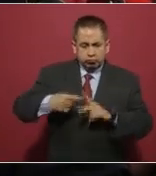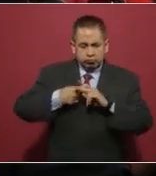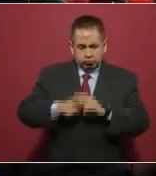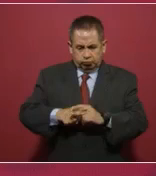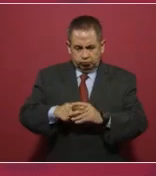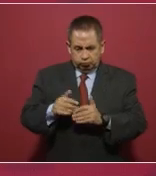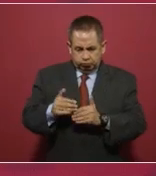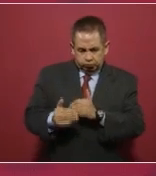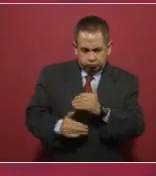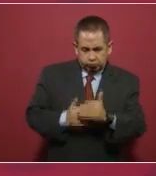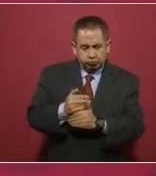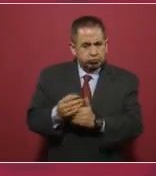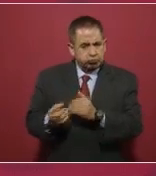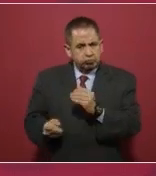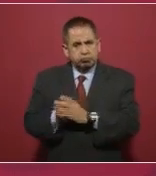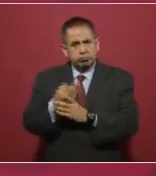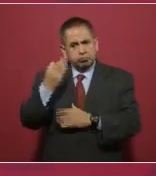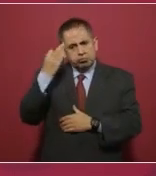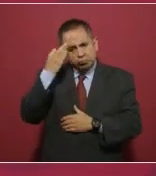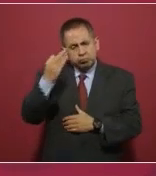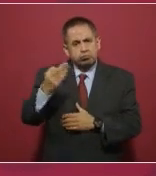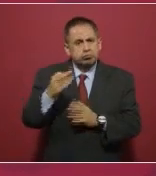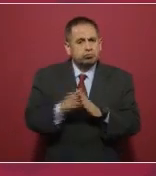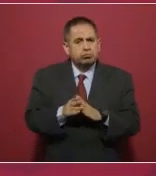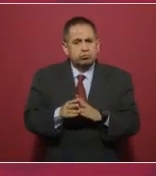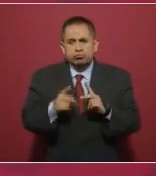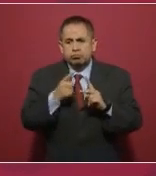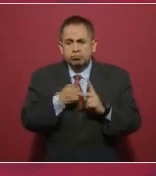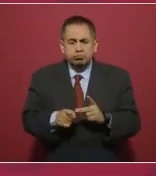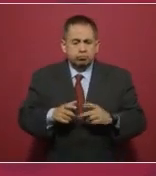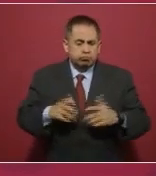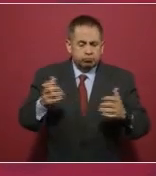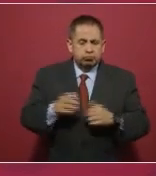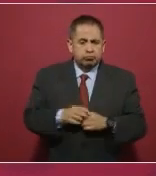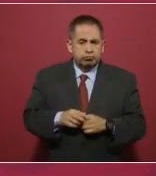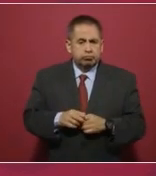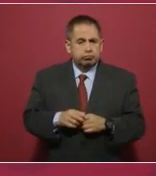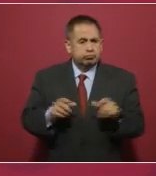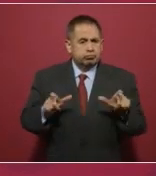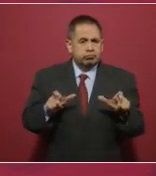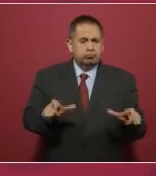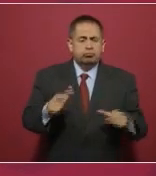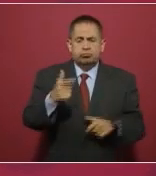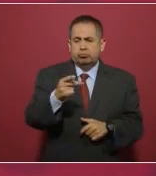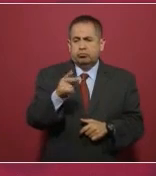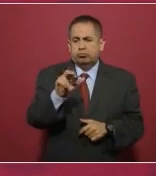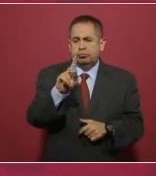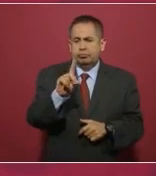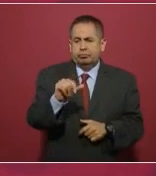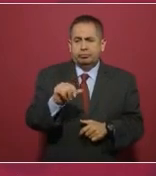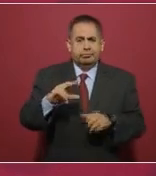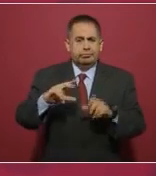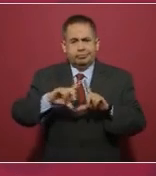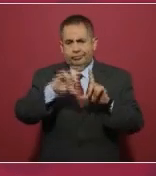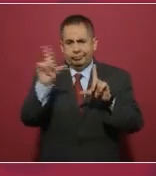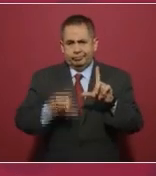iniciando esta nueva etapa a partir de la creación de la Guardia Nacional.